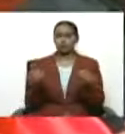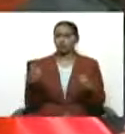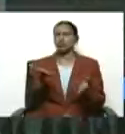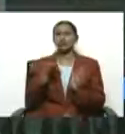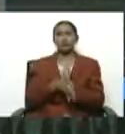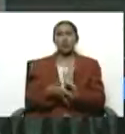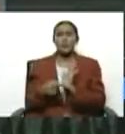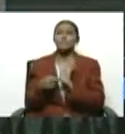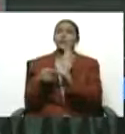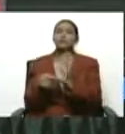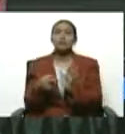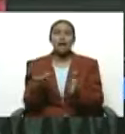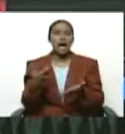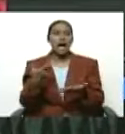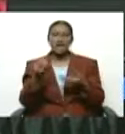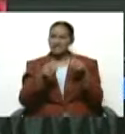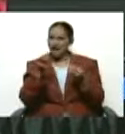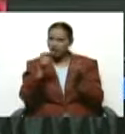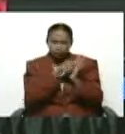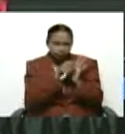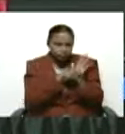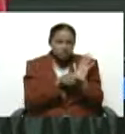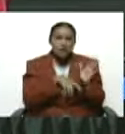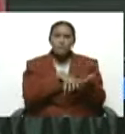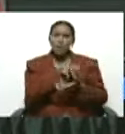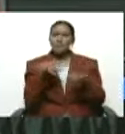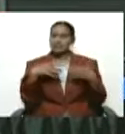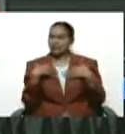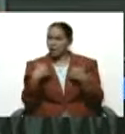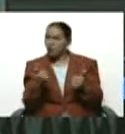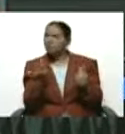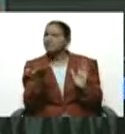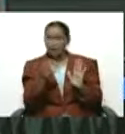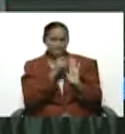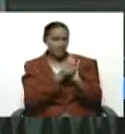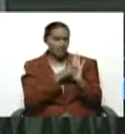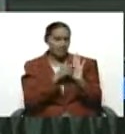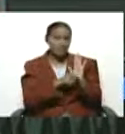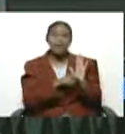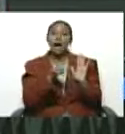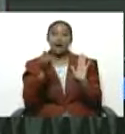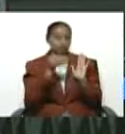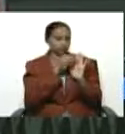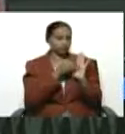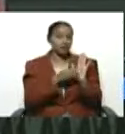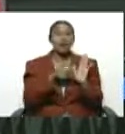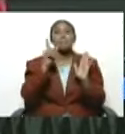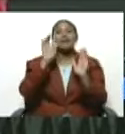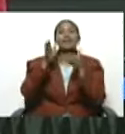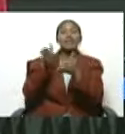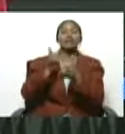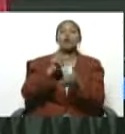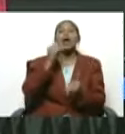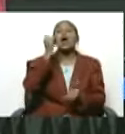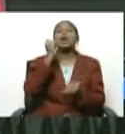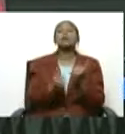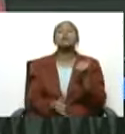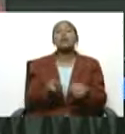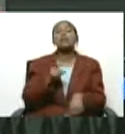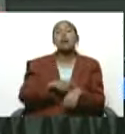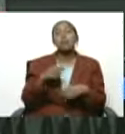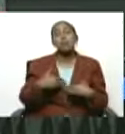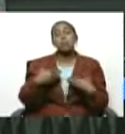salud y elevarlo por la vía correspondiente para atenderlo, no para el 28, sino porque